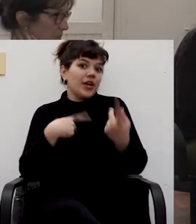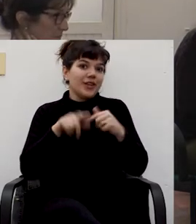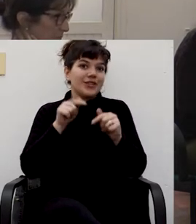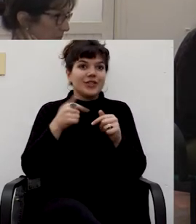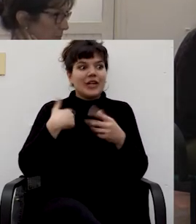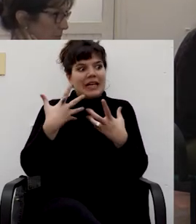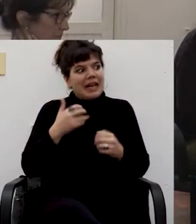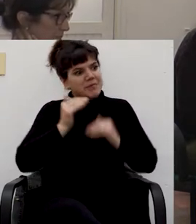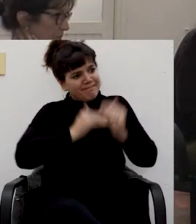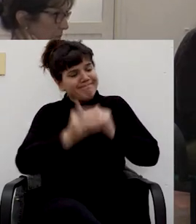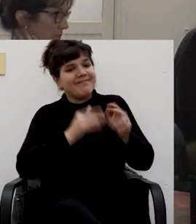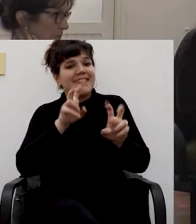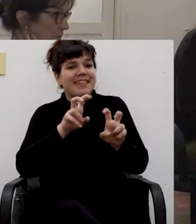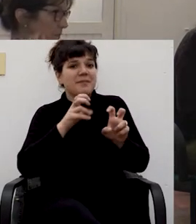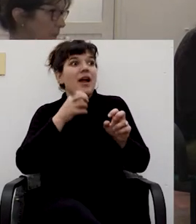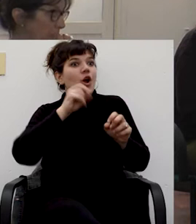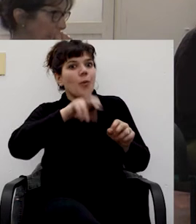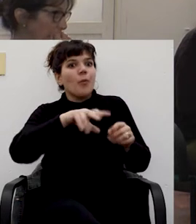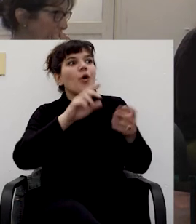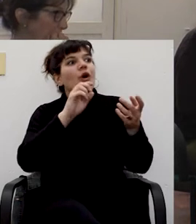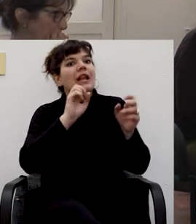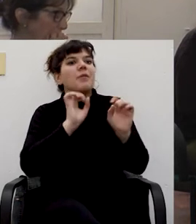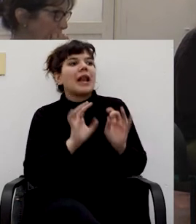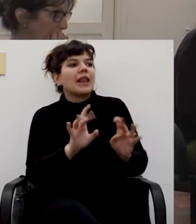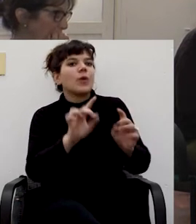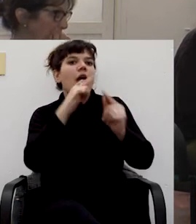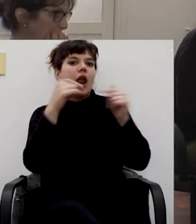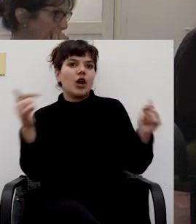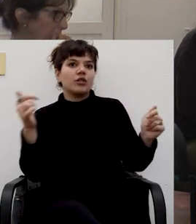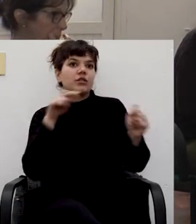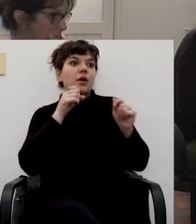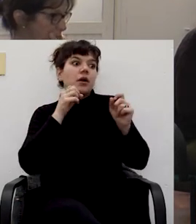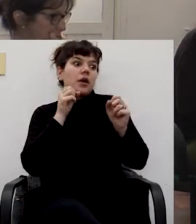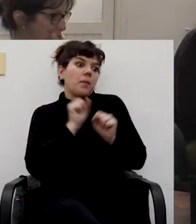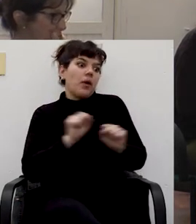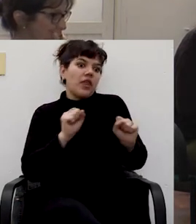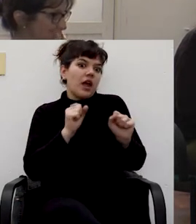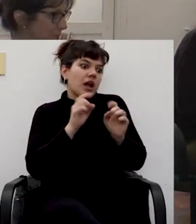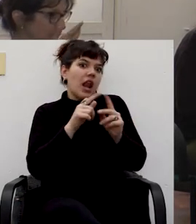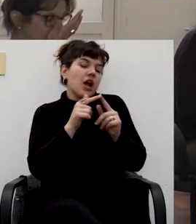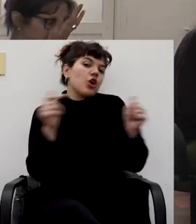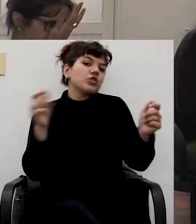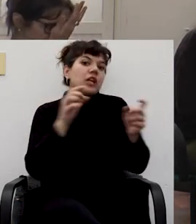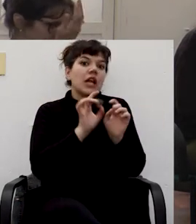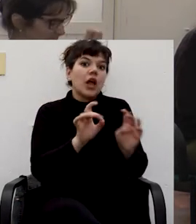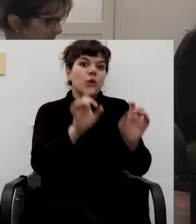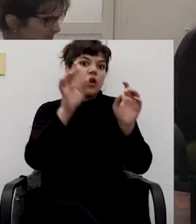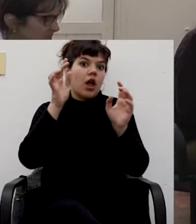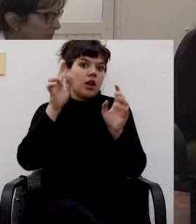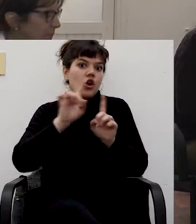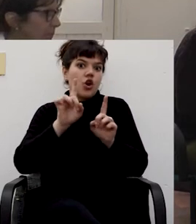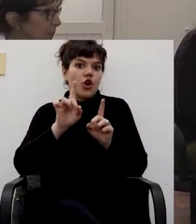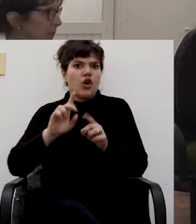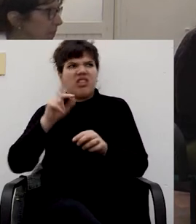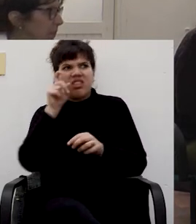sentido común, que realmente sea común, sea comúnmente construido. A partir de ese